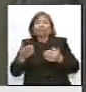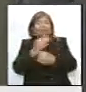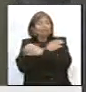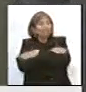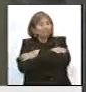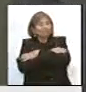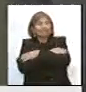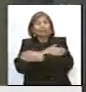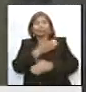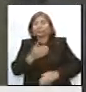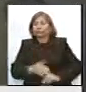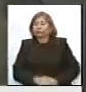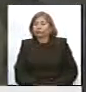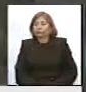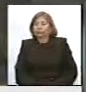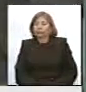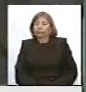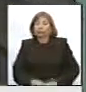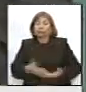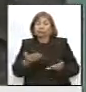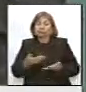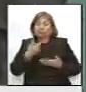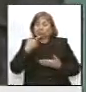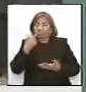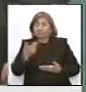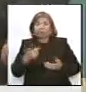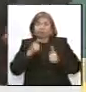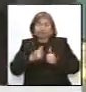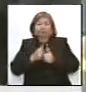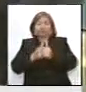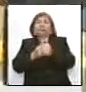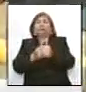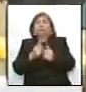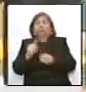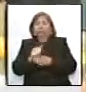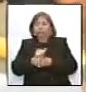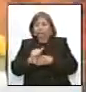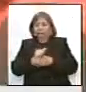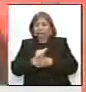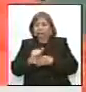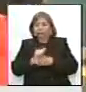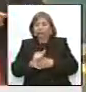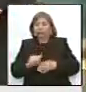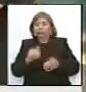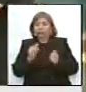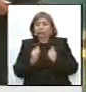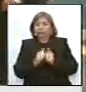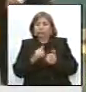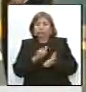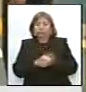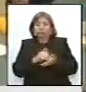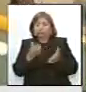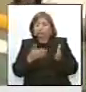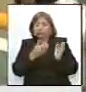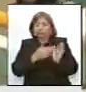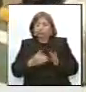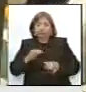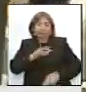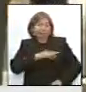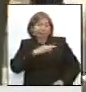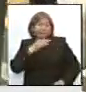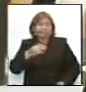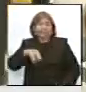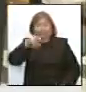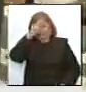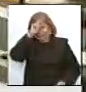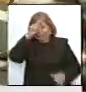abrazo y los invoco a que continúen con esta práctica que contribuye a formar ese espíritu de